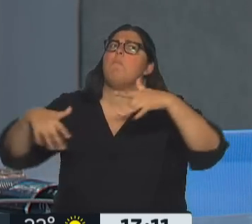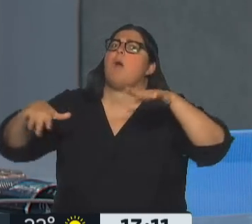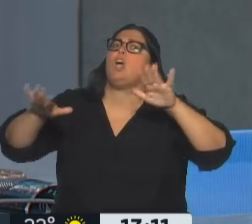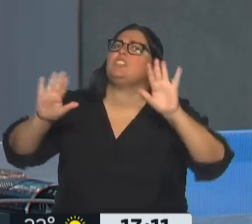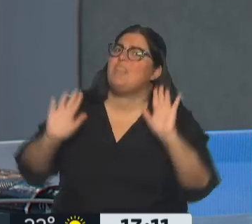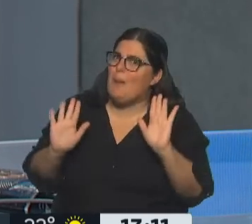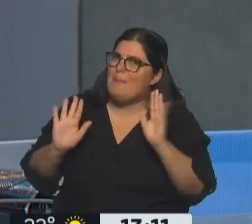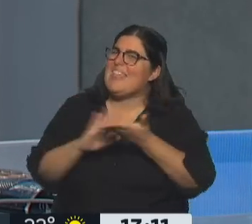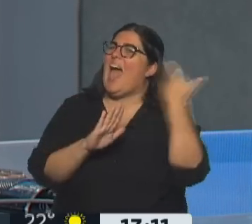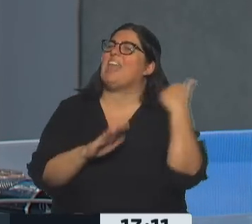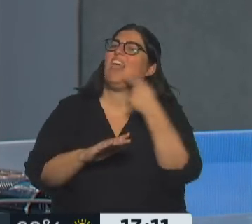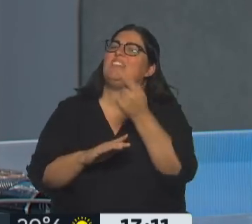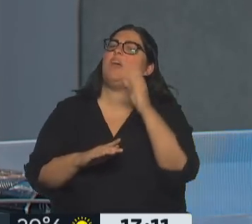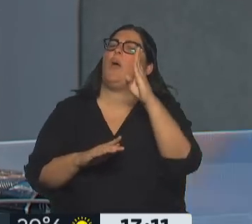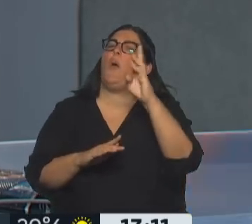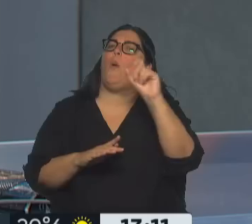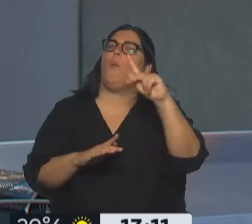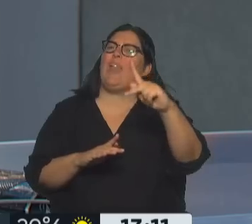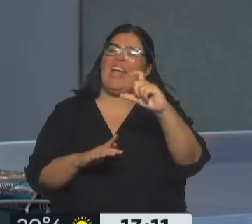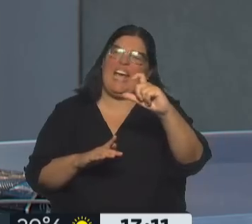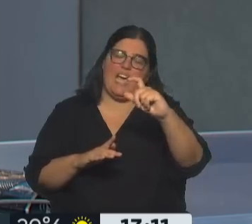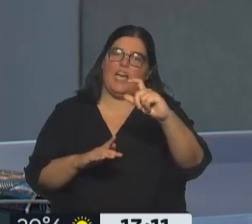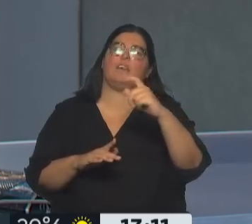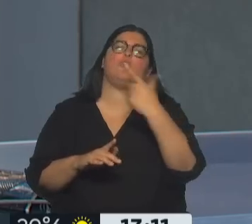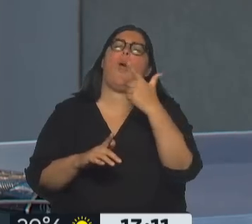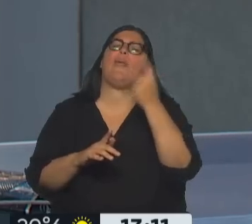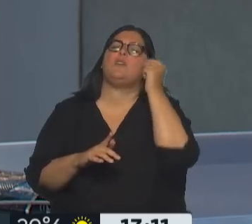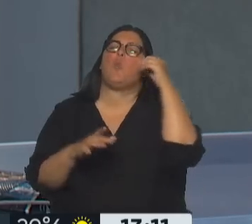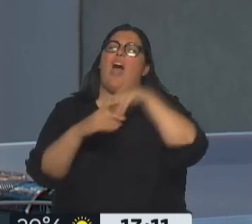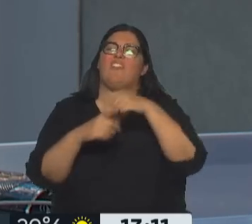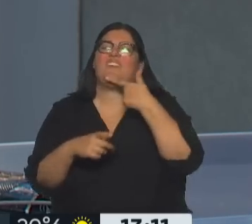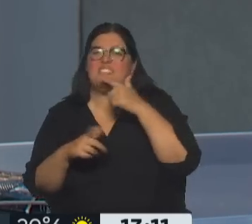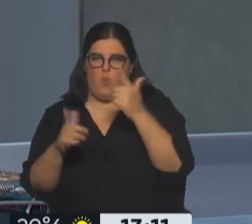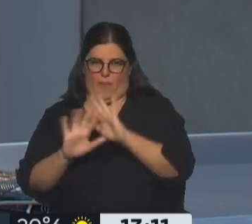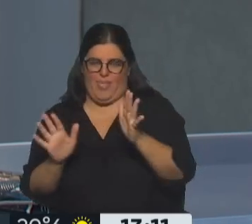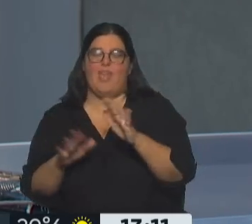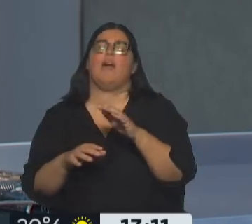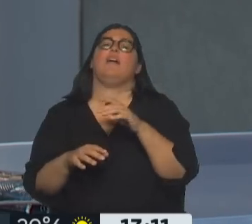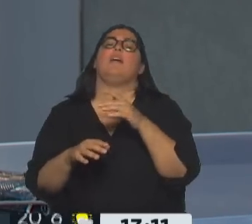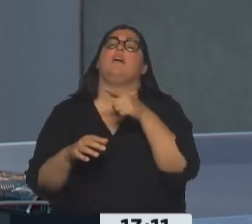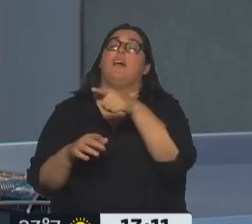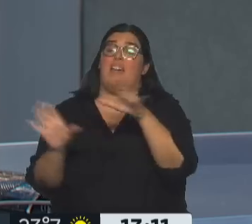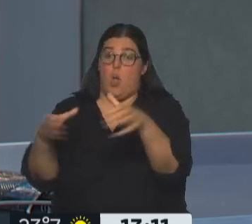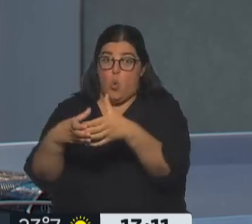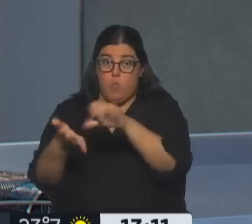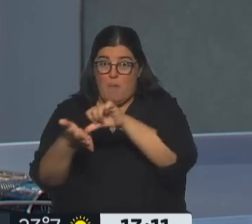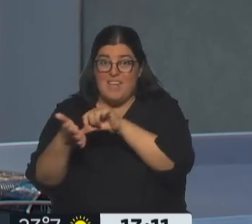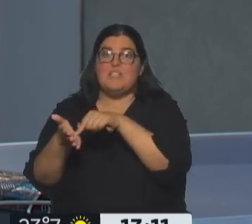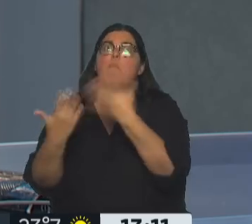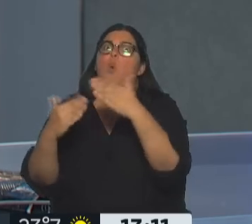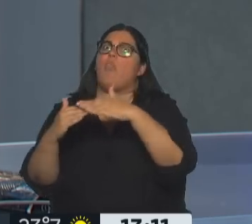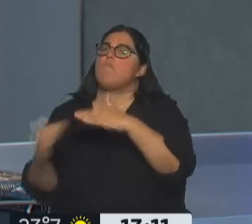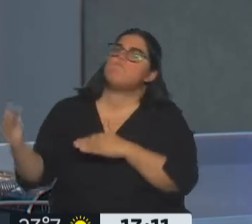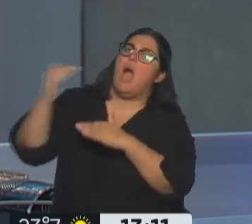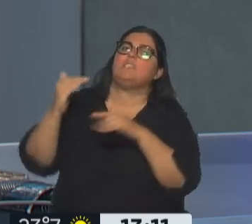eran en ese momento, todavía no estaba Sudáfrica, en 2 décadas superen al G7, que hablábamos también lo que fue G8 en su